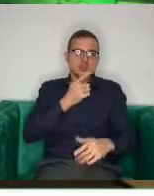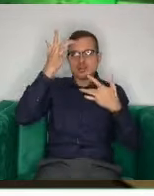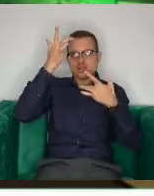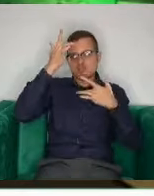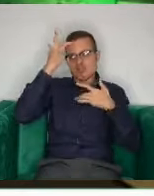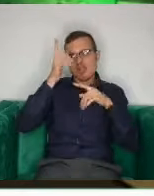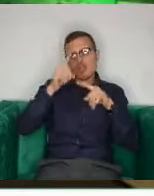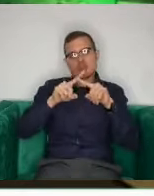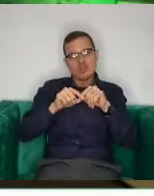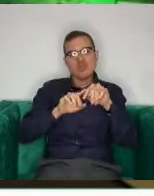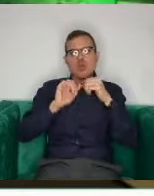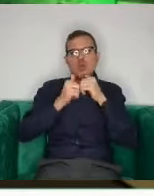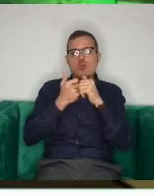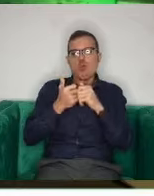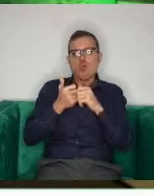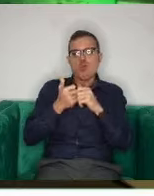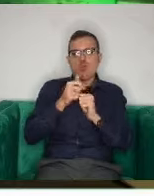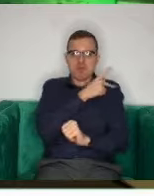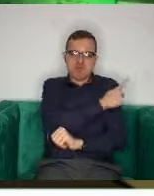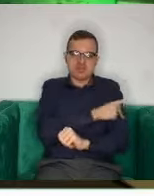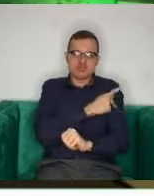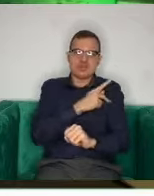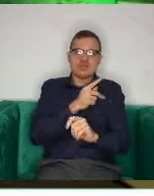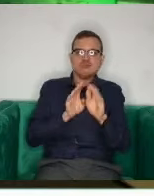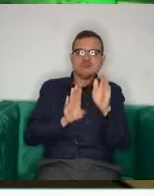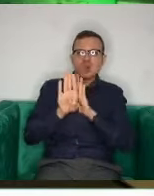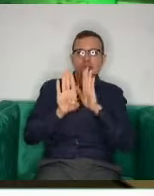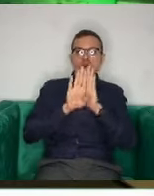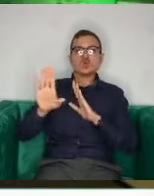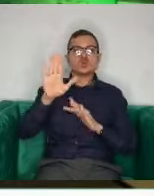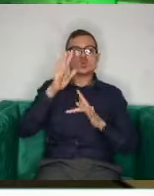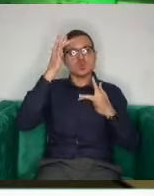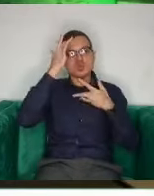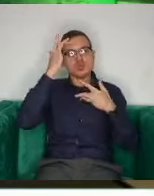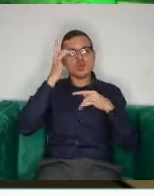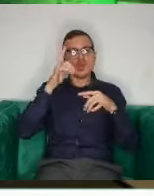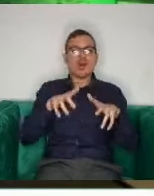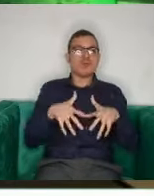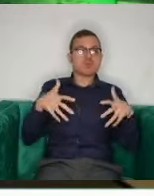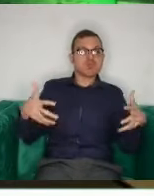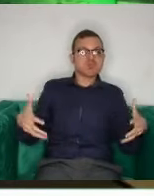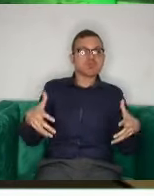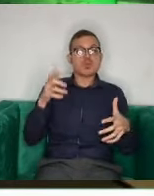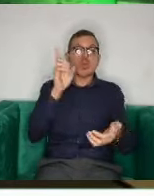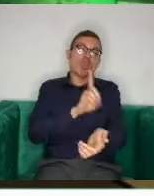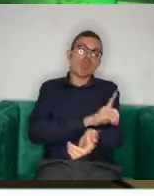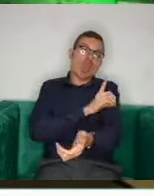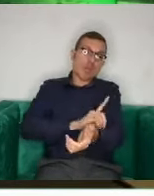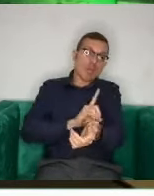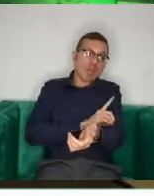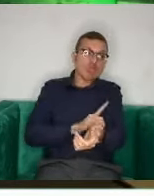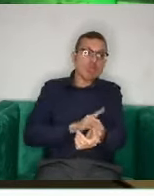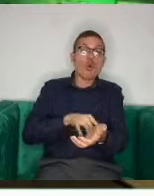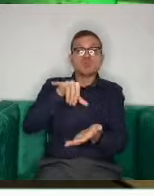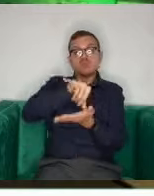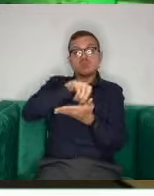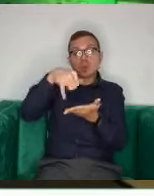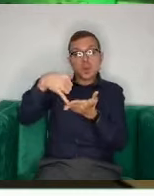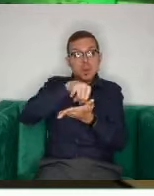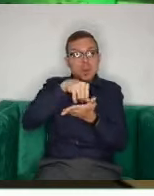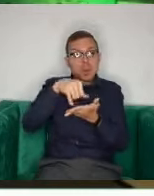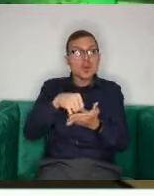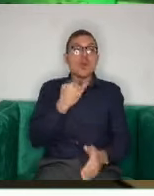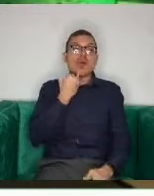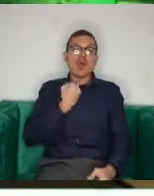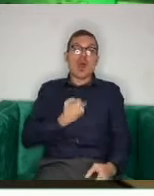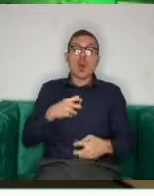desarrollan otras condiciones como obesidad, sobrepeso, uh-huh. diabetes, enfermedad cardiovascular y son componentes que hay que